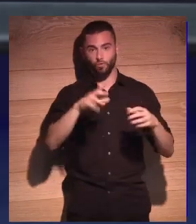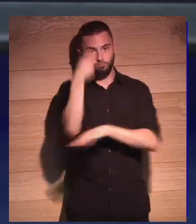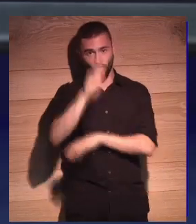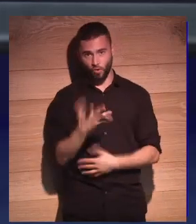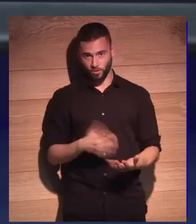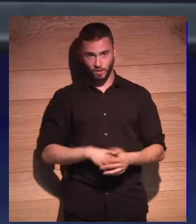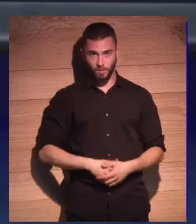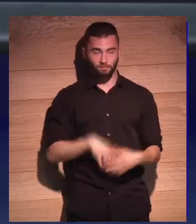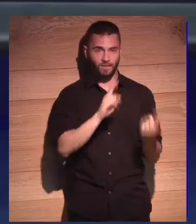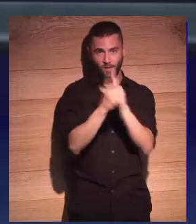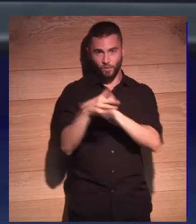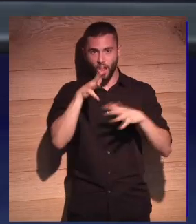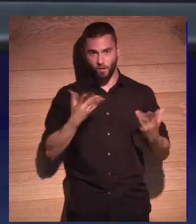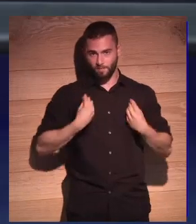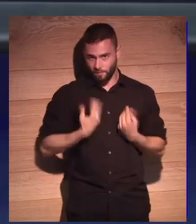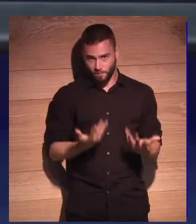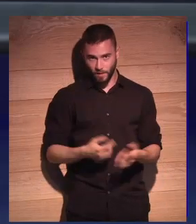a los cambios que estamos viviendo.